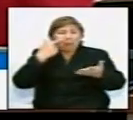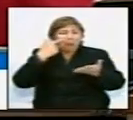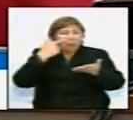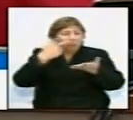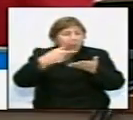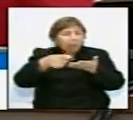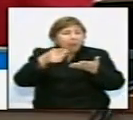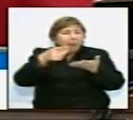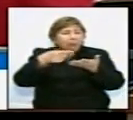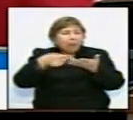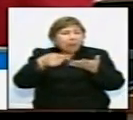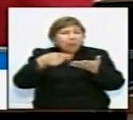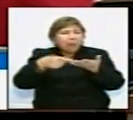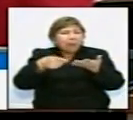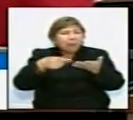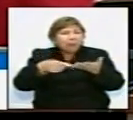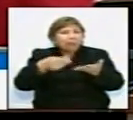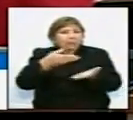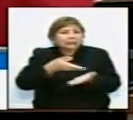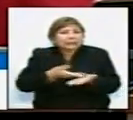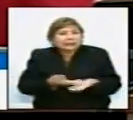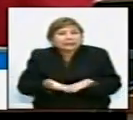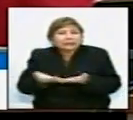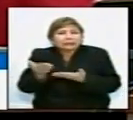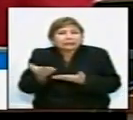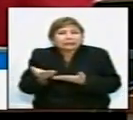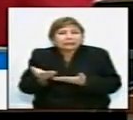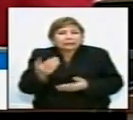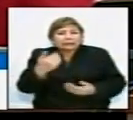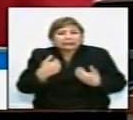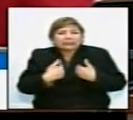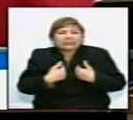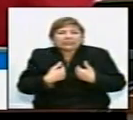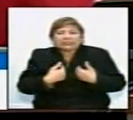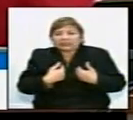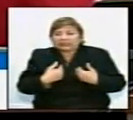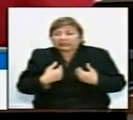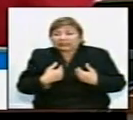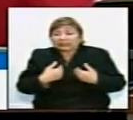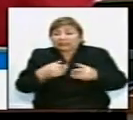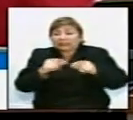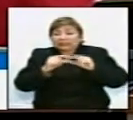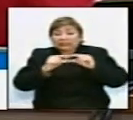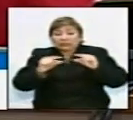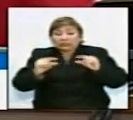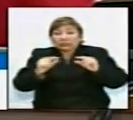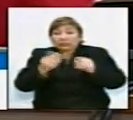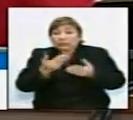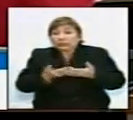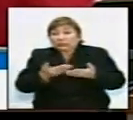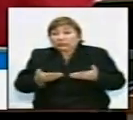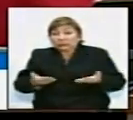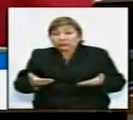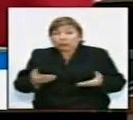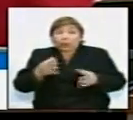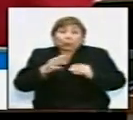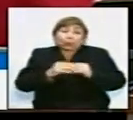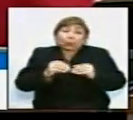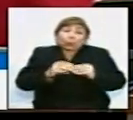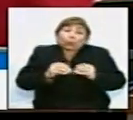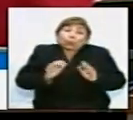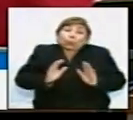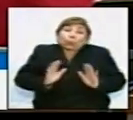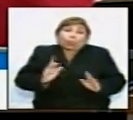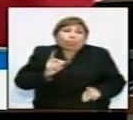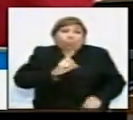identificadas como empresas que en sus envíos tienen trazas de algún material, de algún producto que